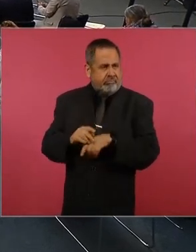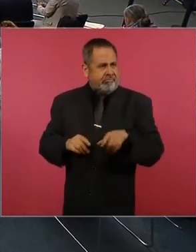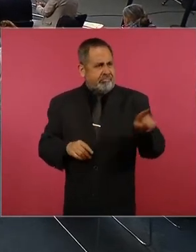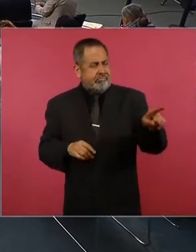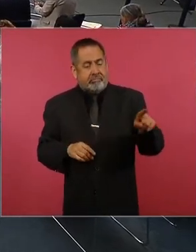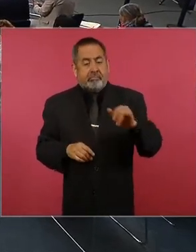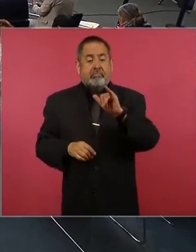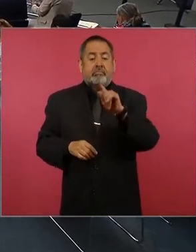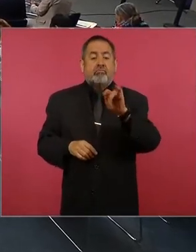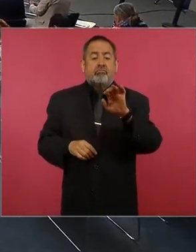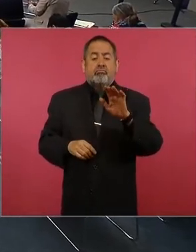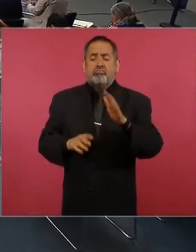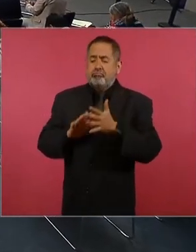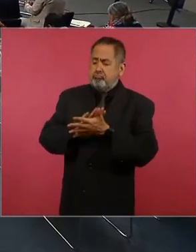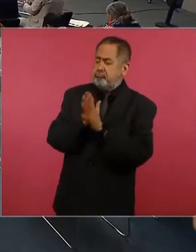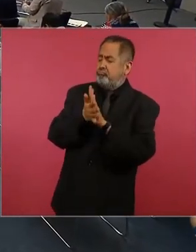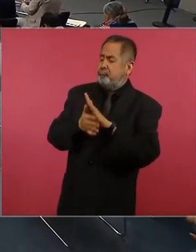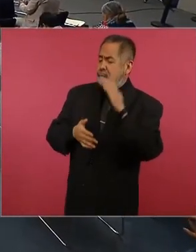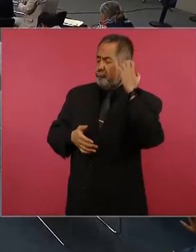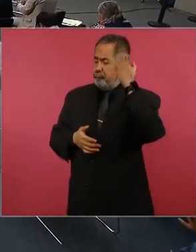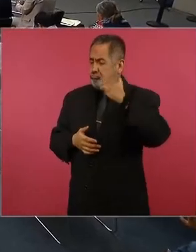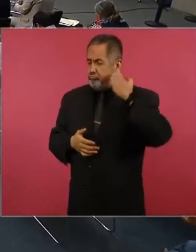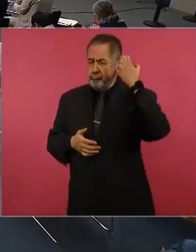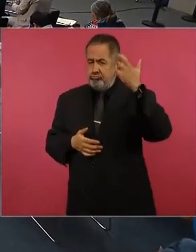convertirse en emperador,